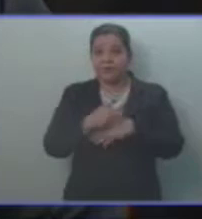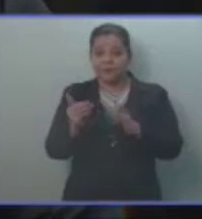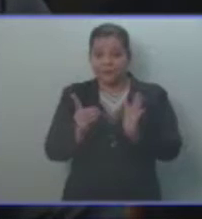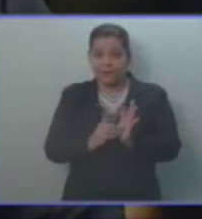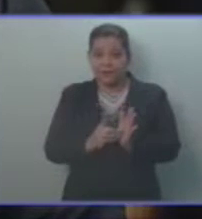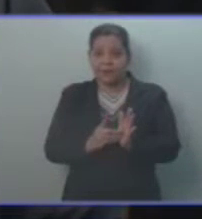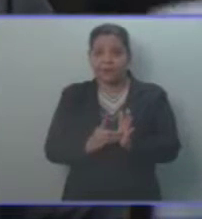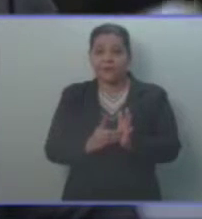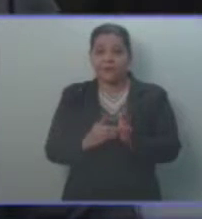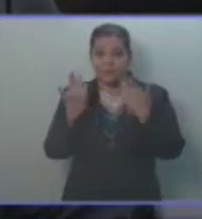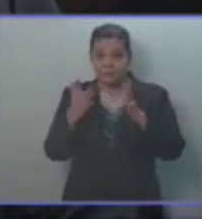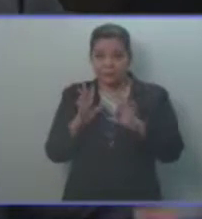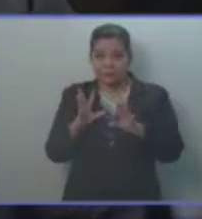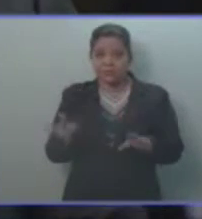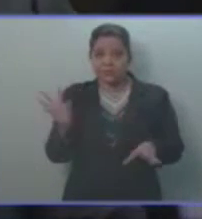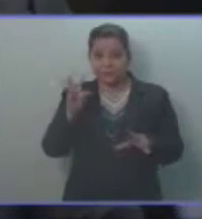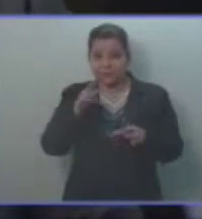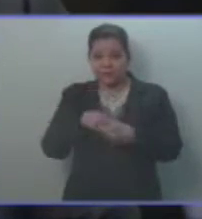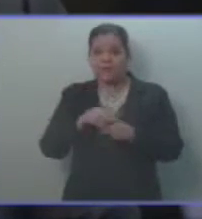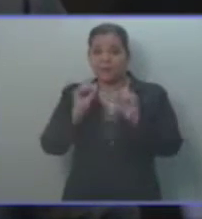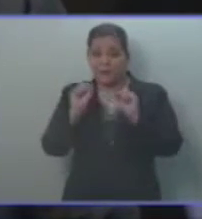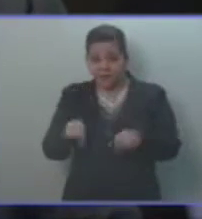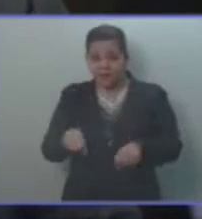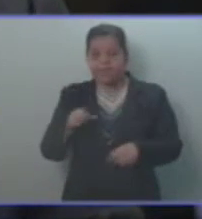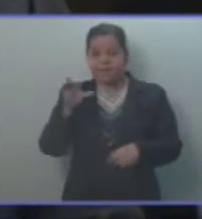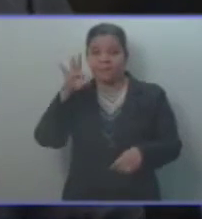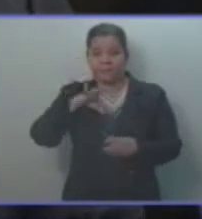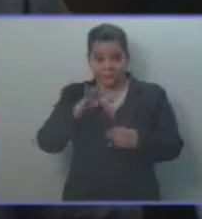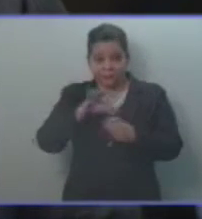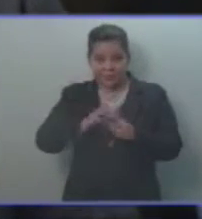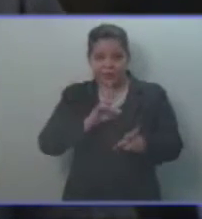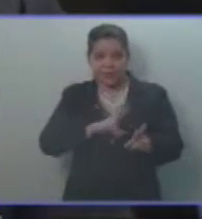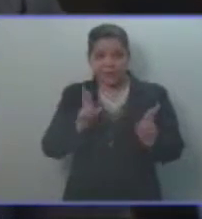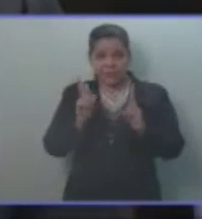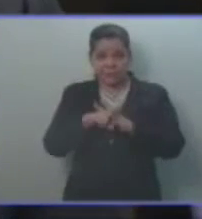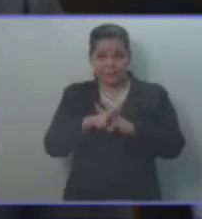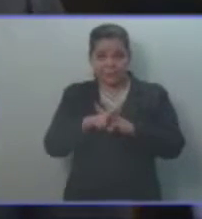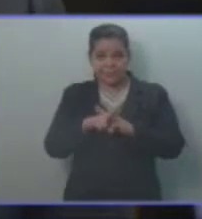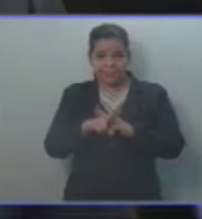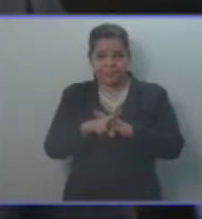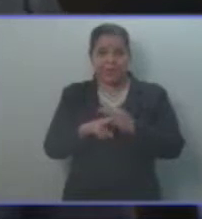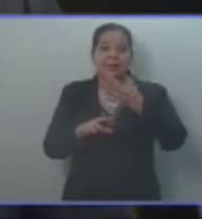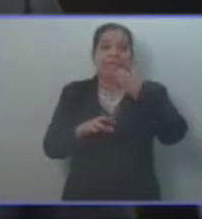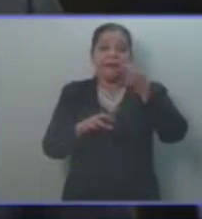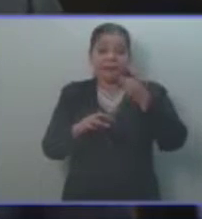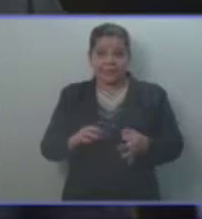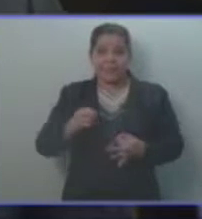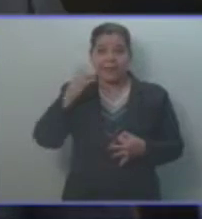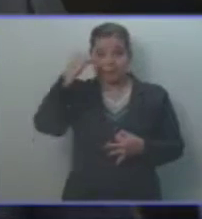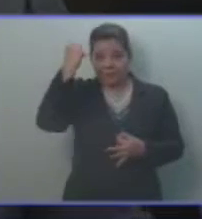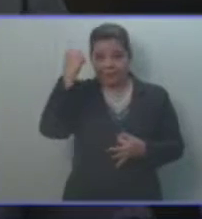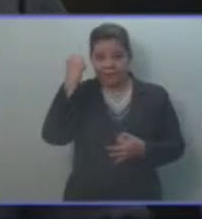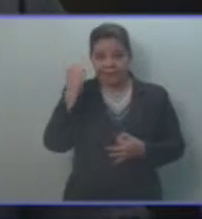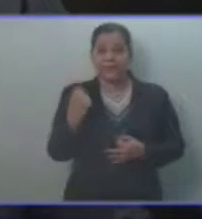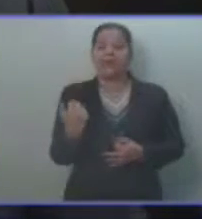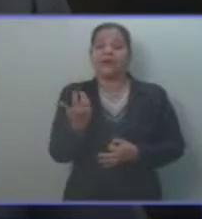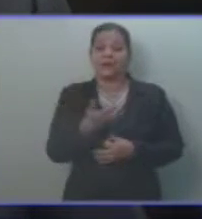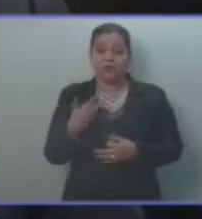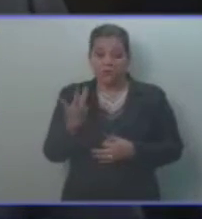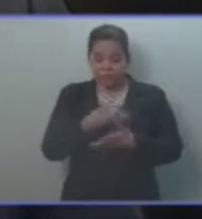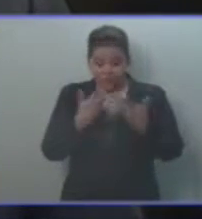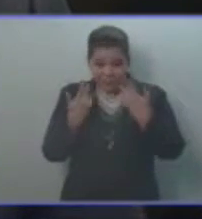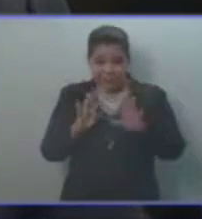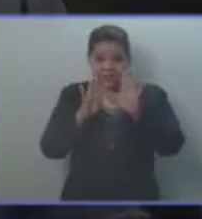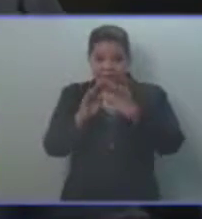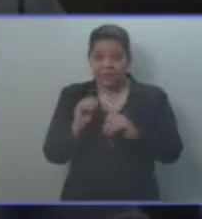estamos presentes podamos votar por esta reforma. Es algo verdaderamente importante y en los 9 años